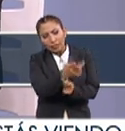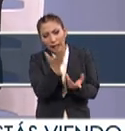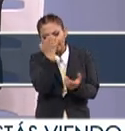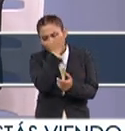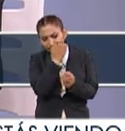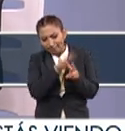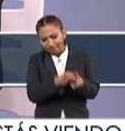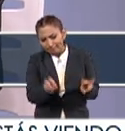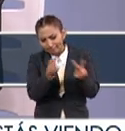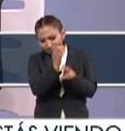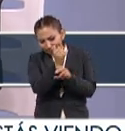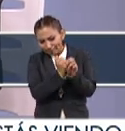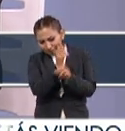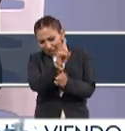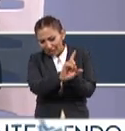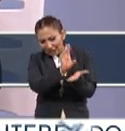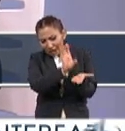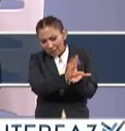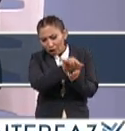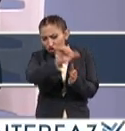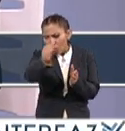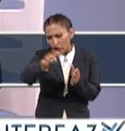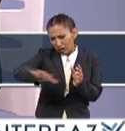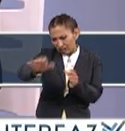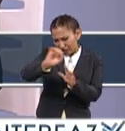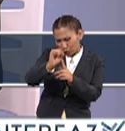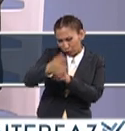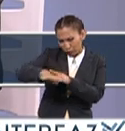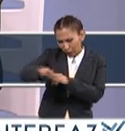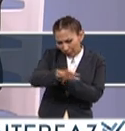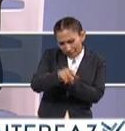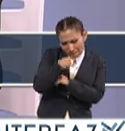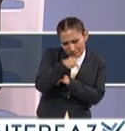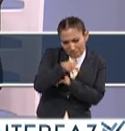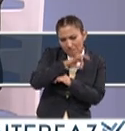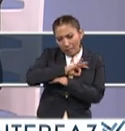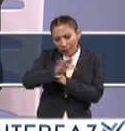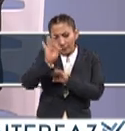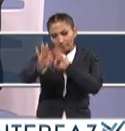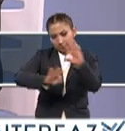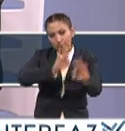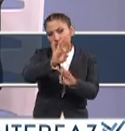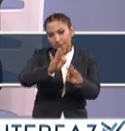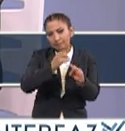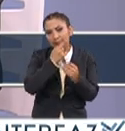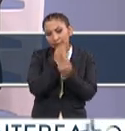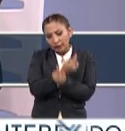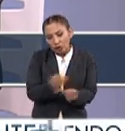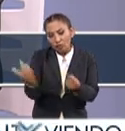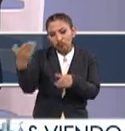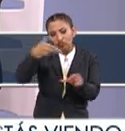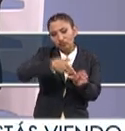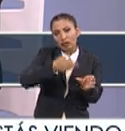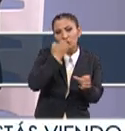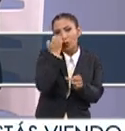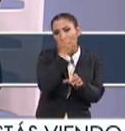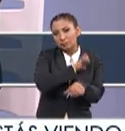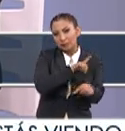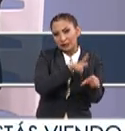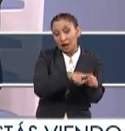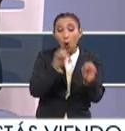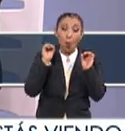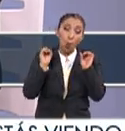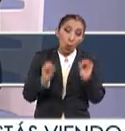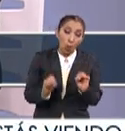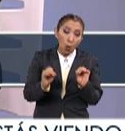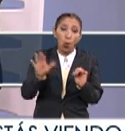del análisis y el estudio de la discapacidad y otras condiciones, poder atender a los chicos que se integran a las escuelas especiales o